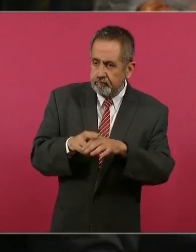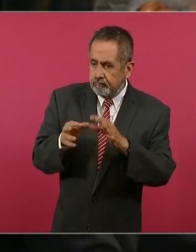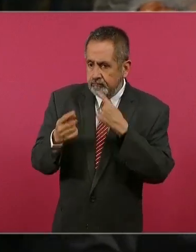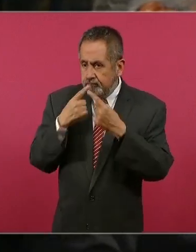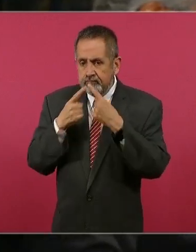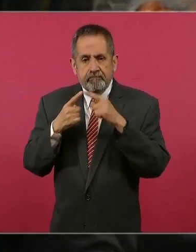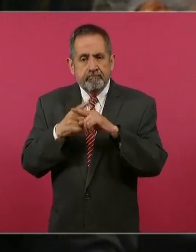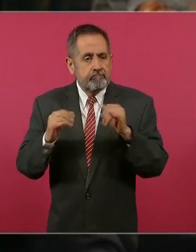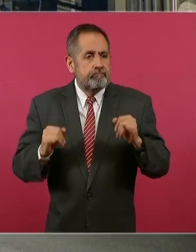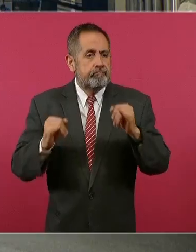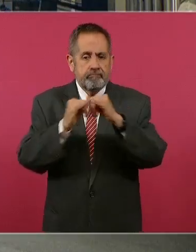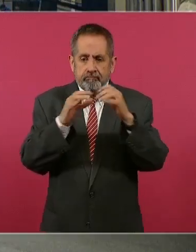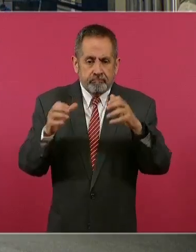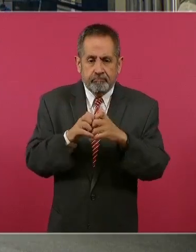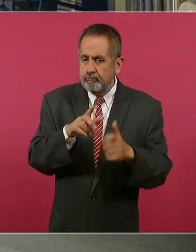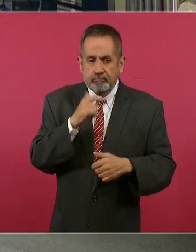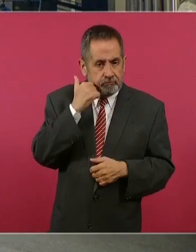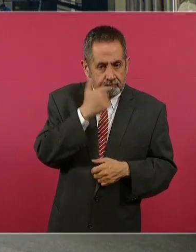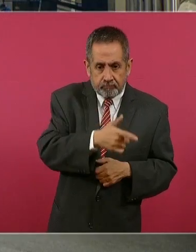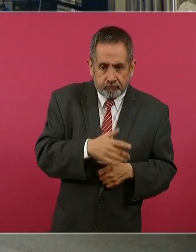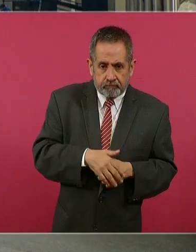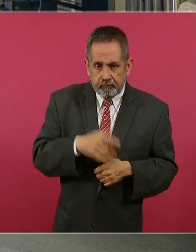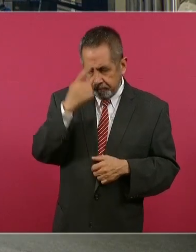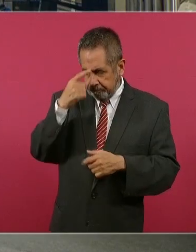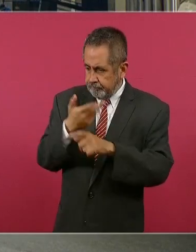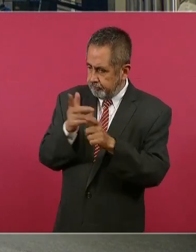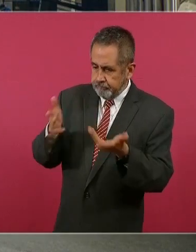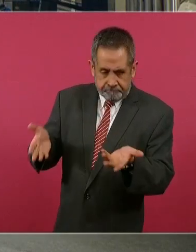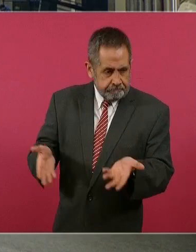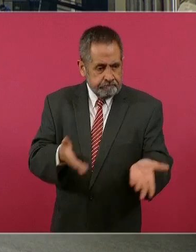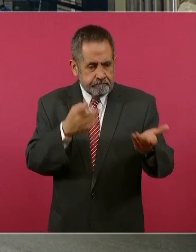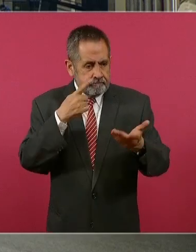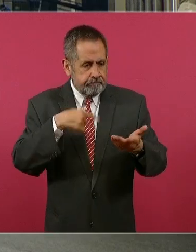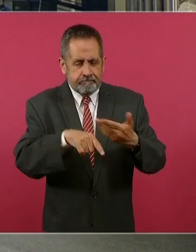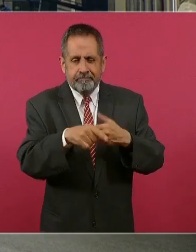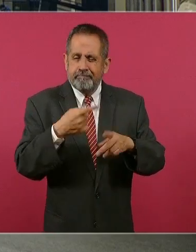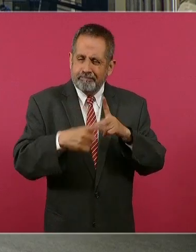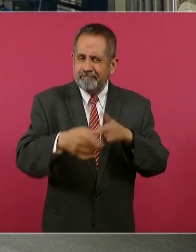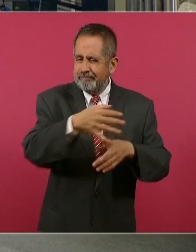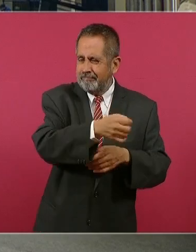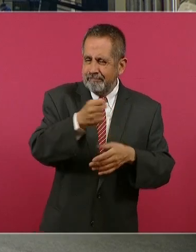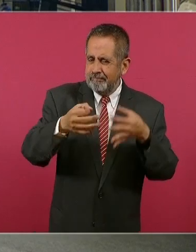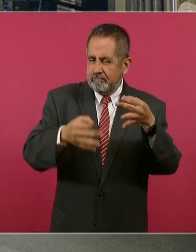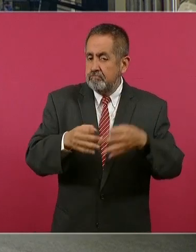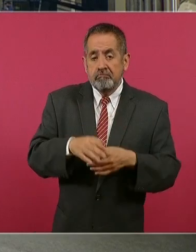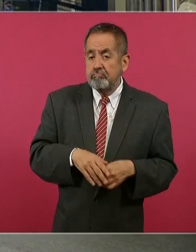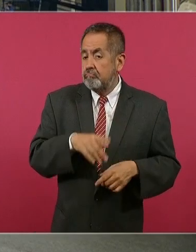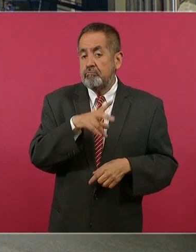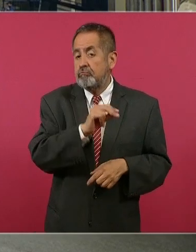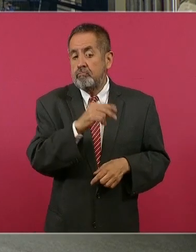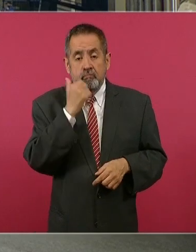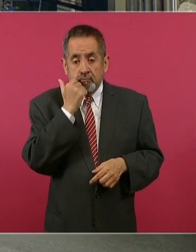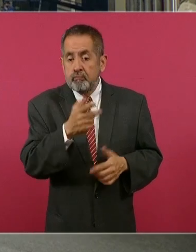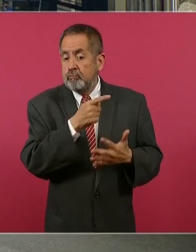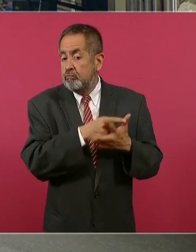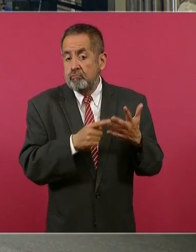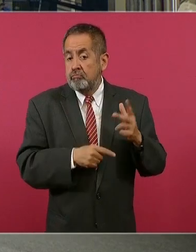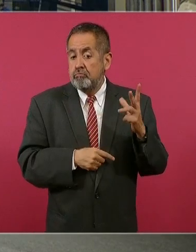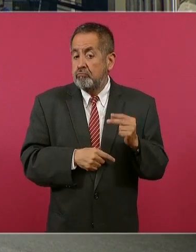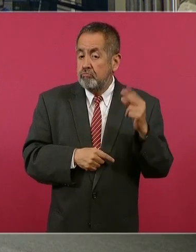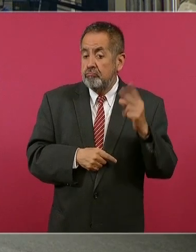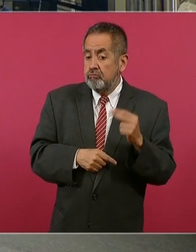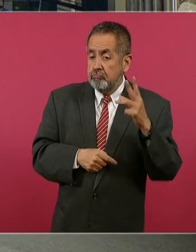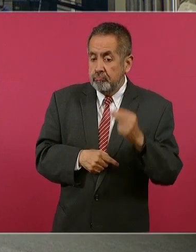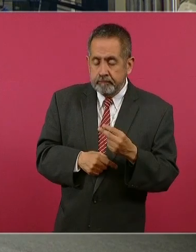las instituciones, remover los obstáculos que impiden la judicialización de los casos, atender debidamente